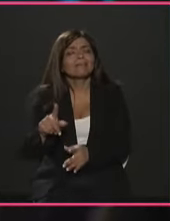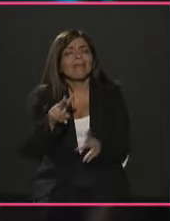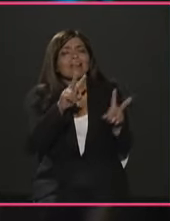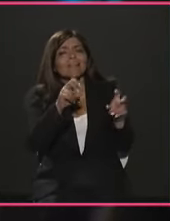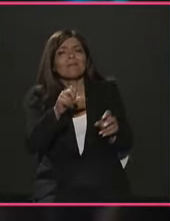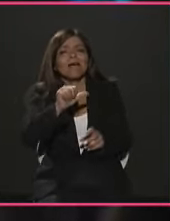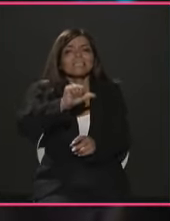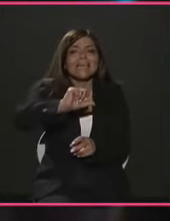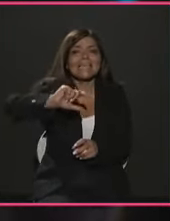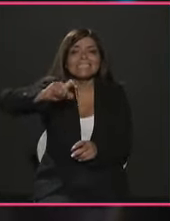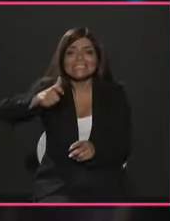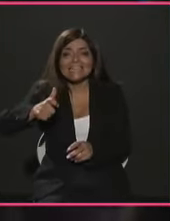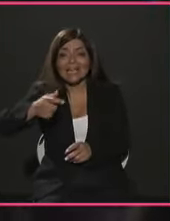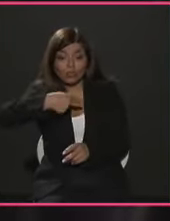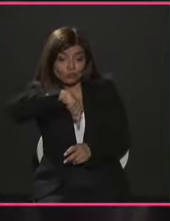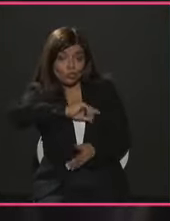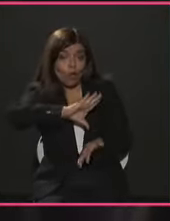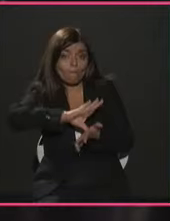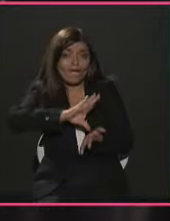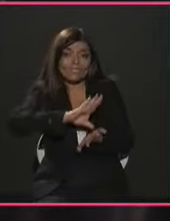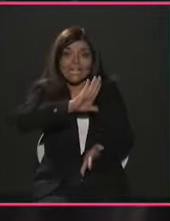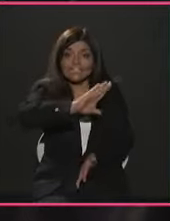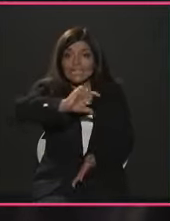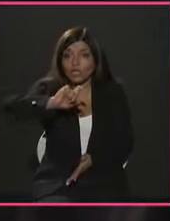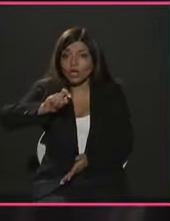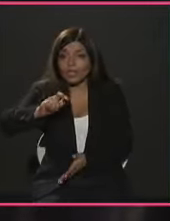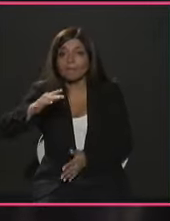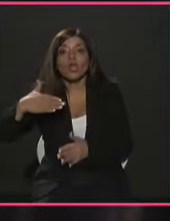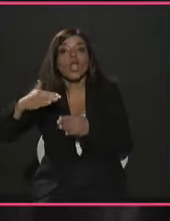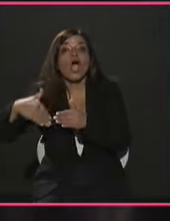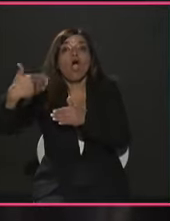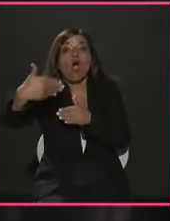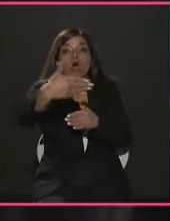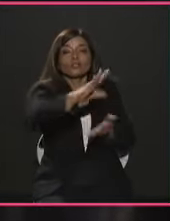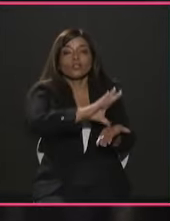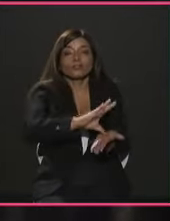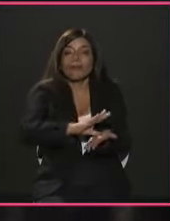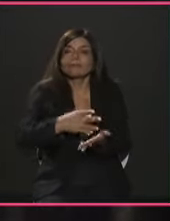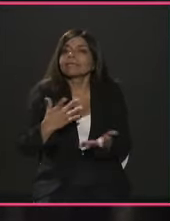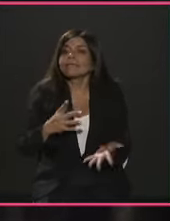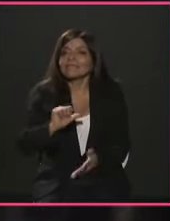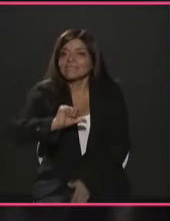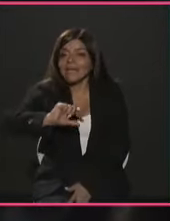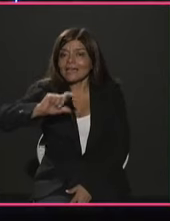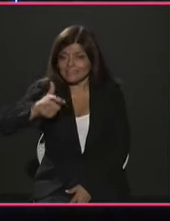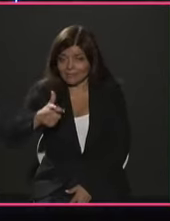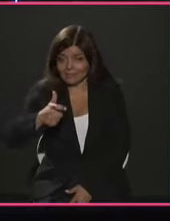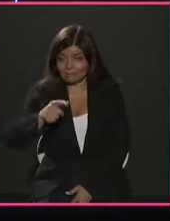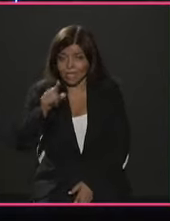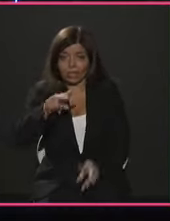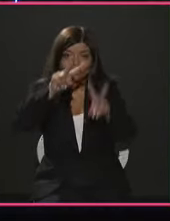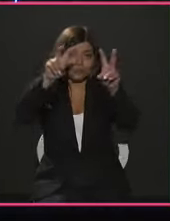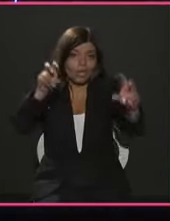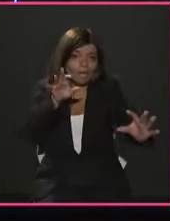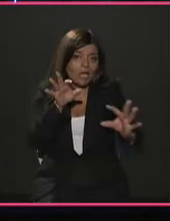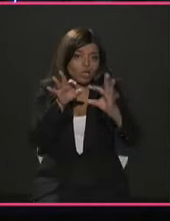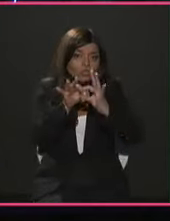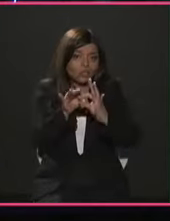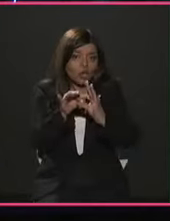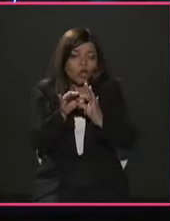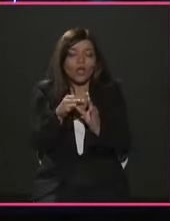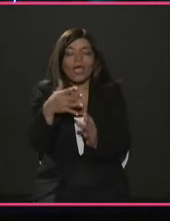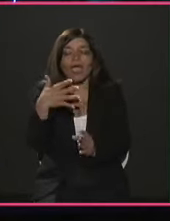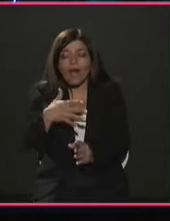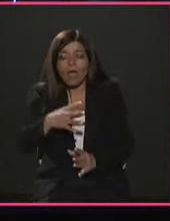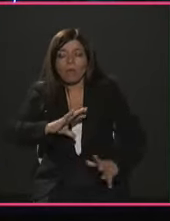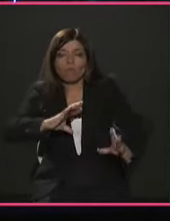estamos entrando al 5g somos uno de los países que tienen la mayor cantidad de conexión En todo caso pero afuera ya están hablando del 6g Bueno hablemos de conexiones es un tema clave en